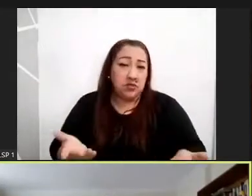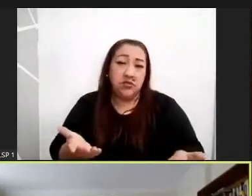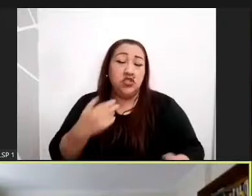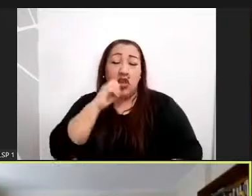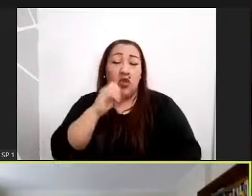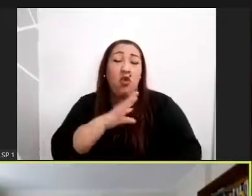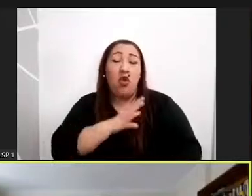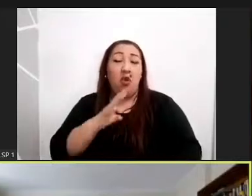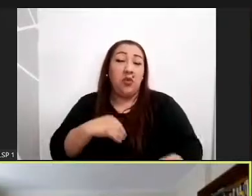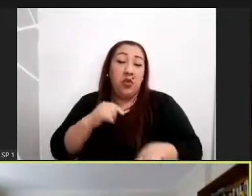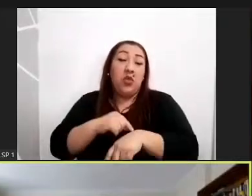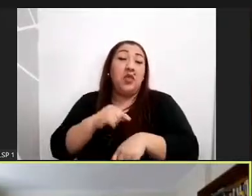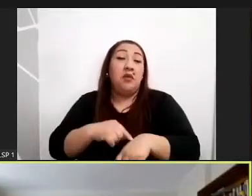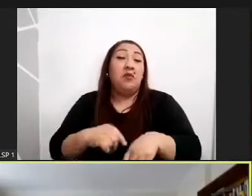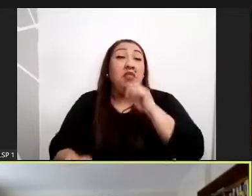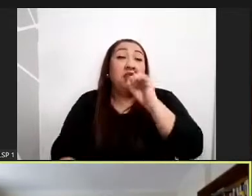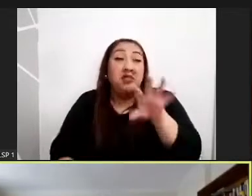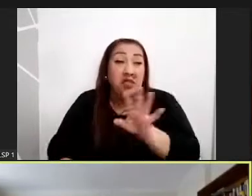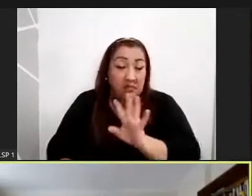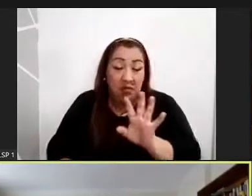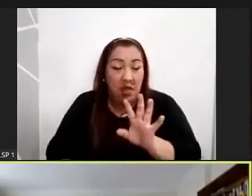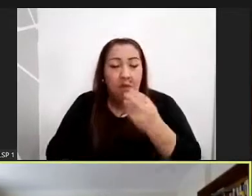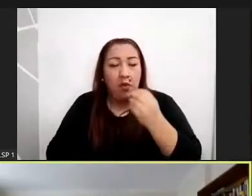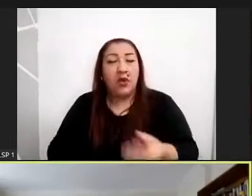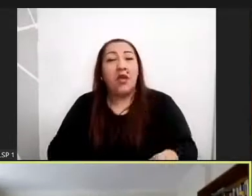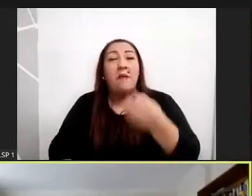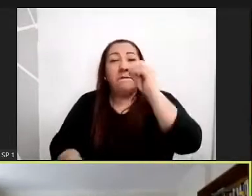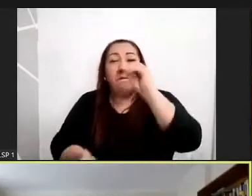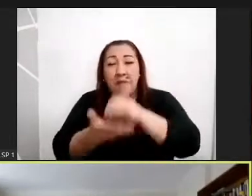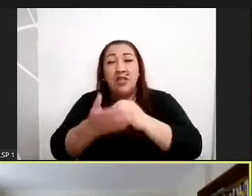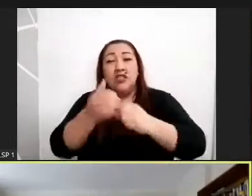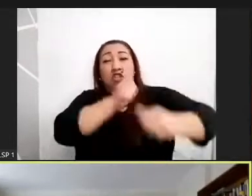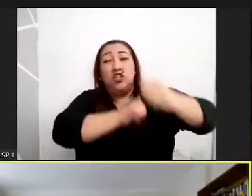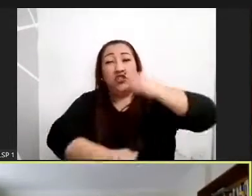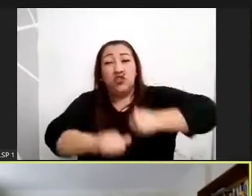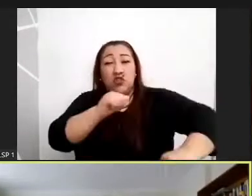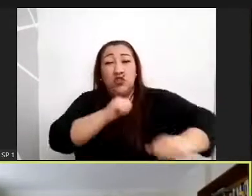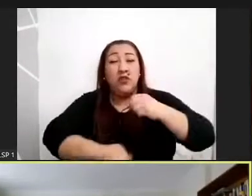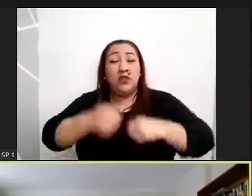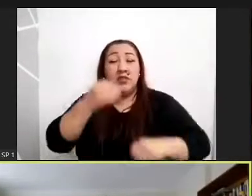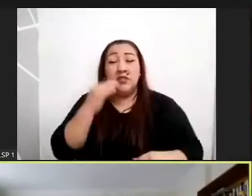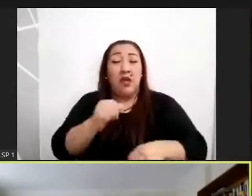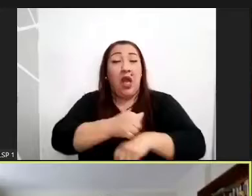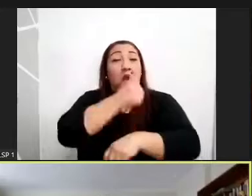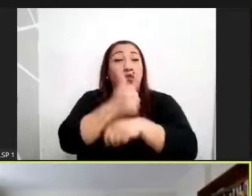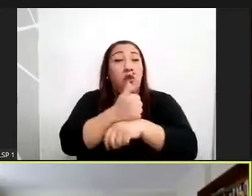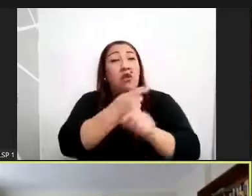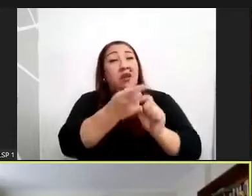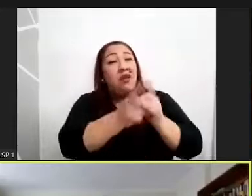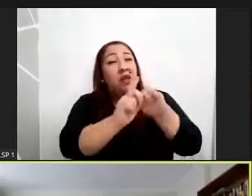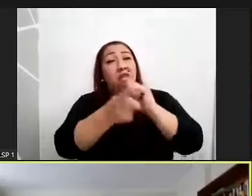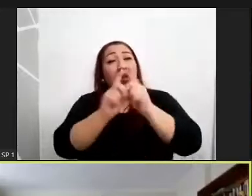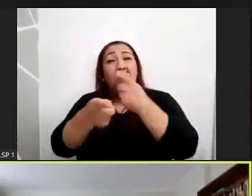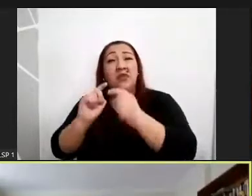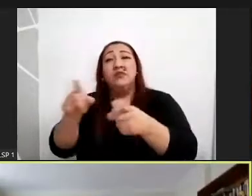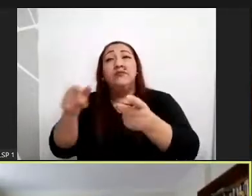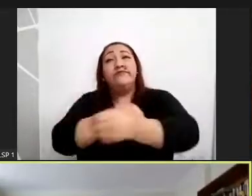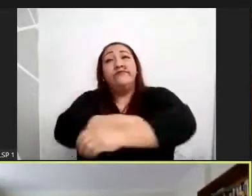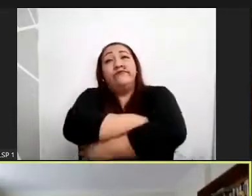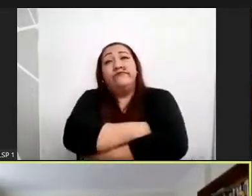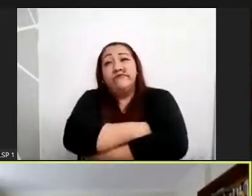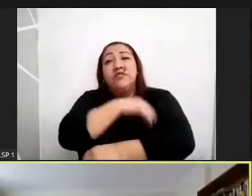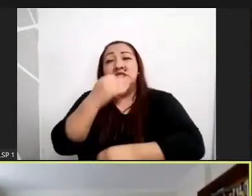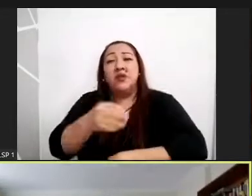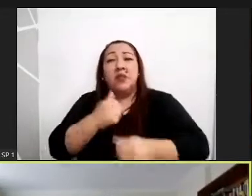de turno, no es solo un decir, porque quienes más sufren por la altísima rotación de autoridades son quienes tienen que vivir día a día